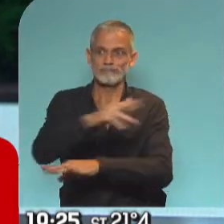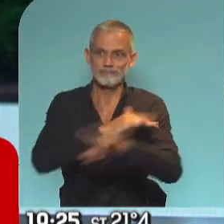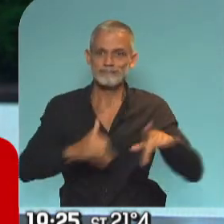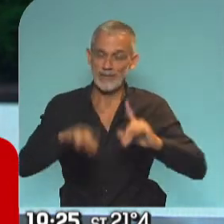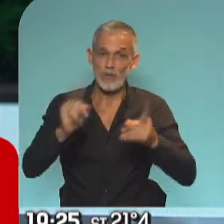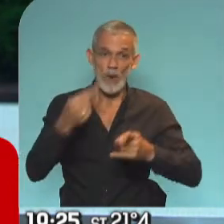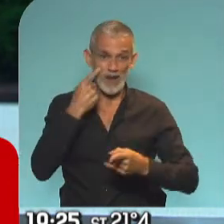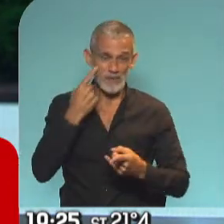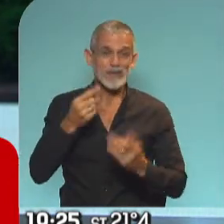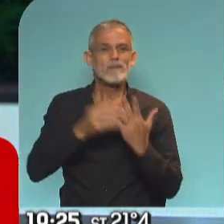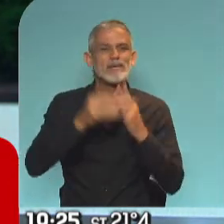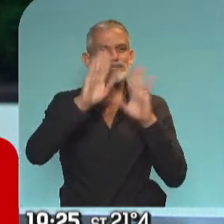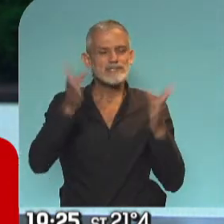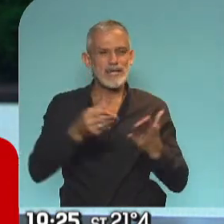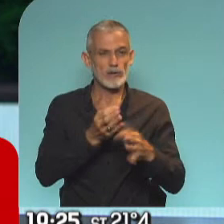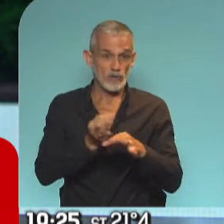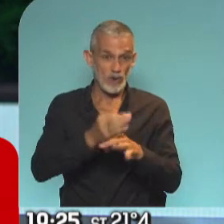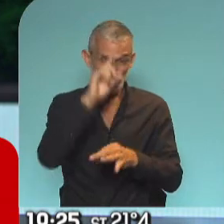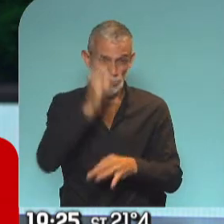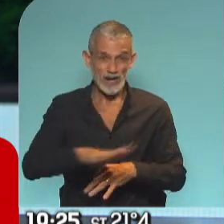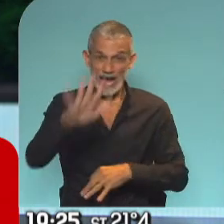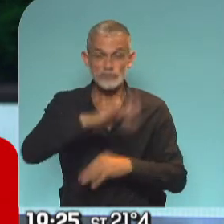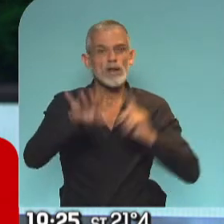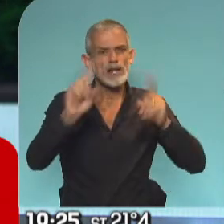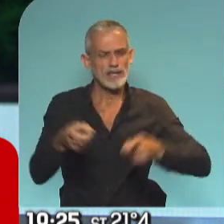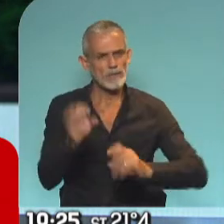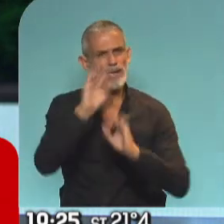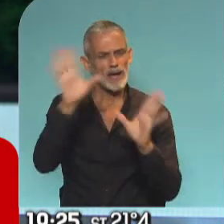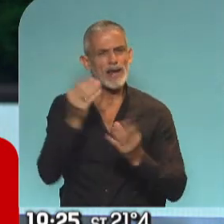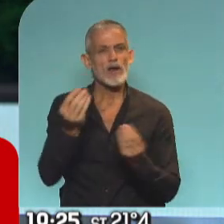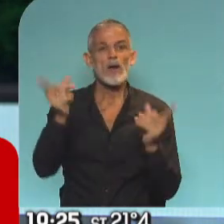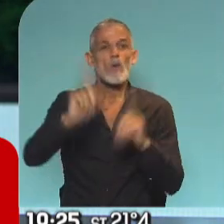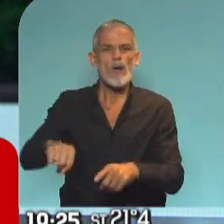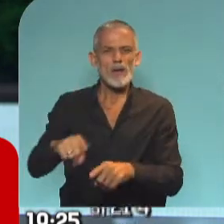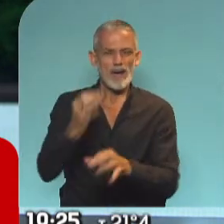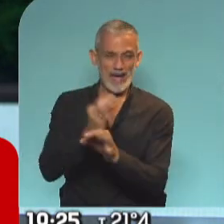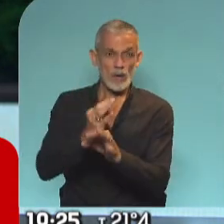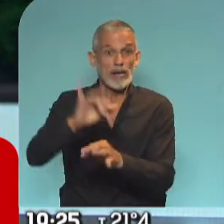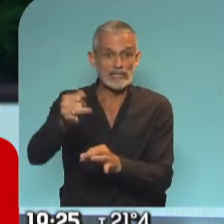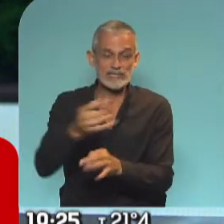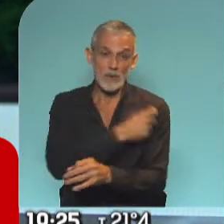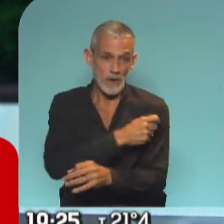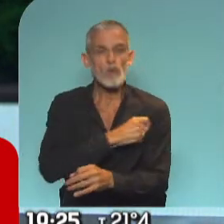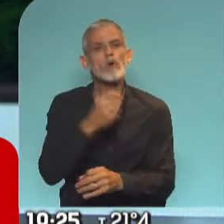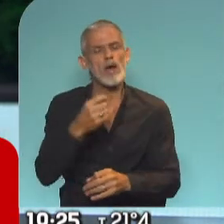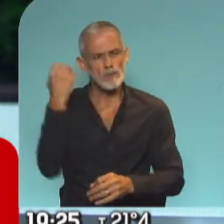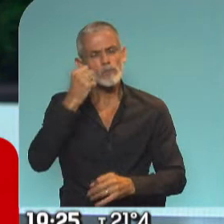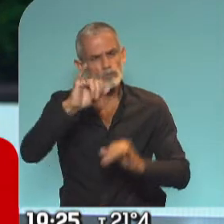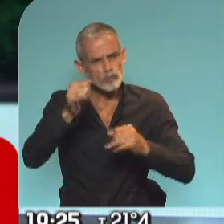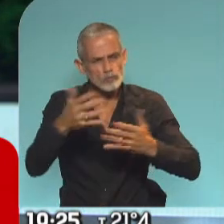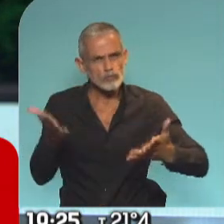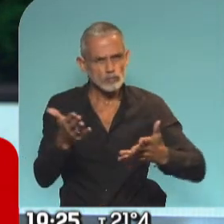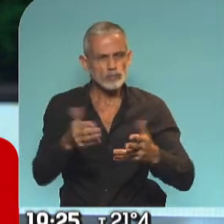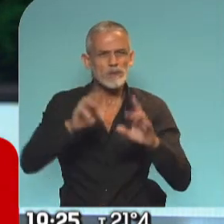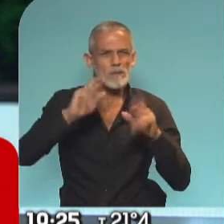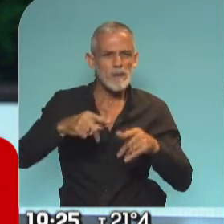el Ministerio de Educación Nacional ahora es muy claro en decir que la idea es regresar a la presencialidad y si bien la vacuna será importante y el inicio de